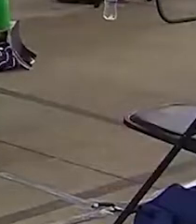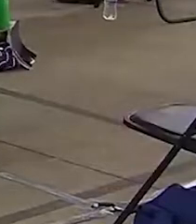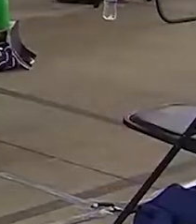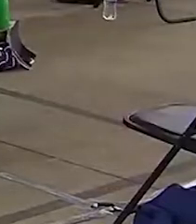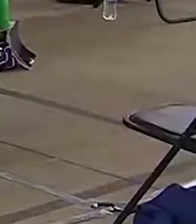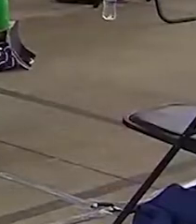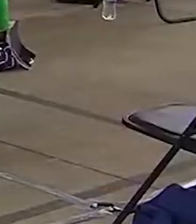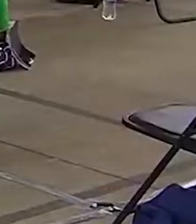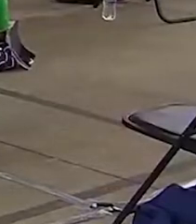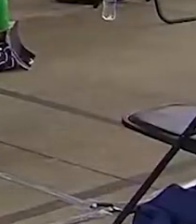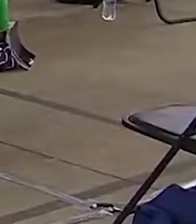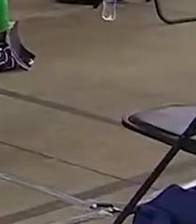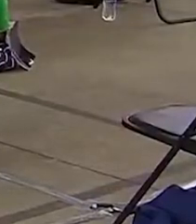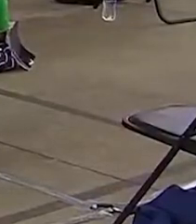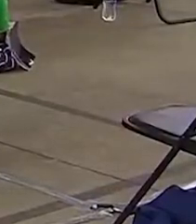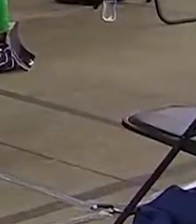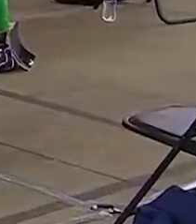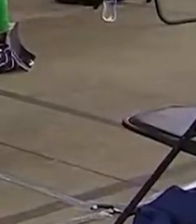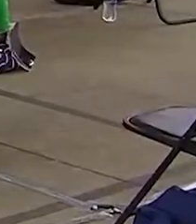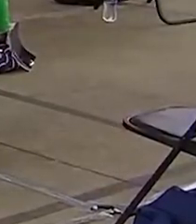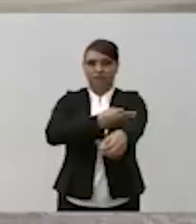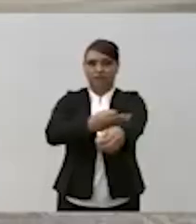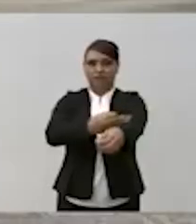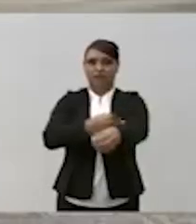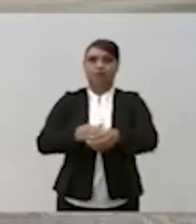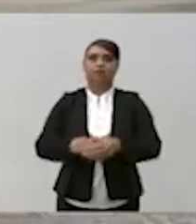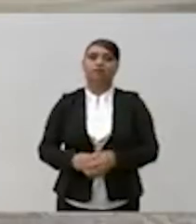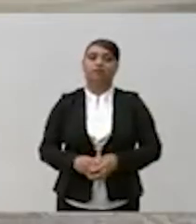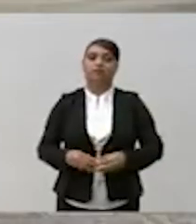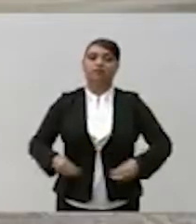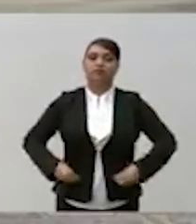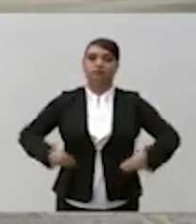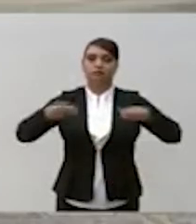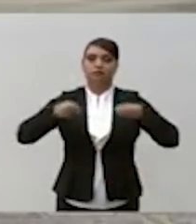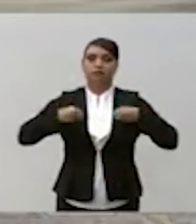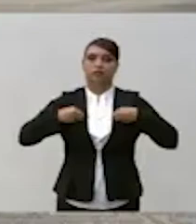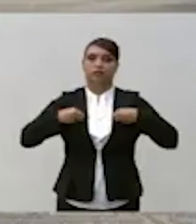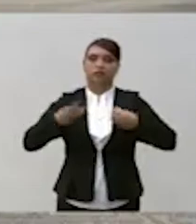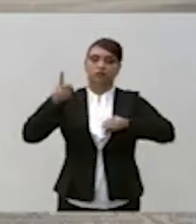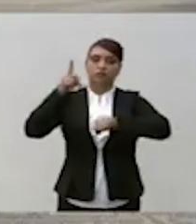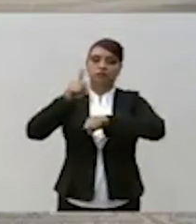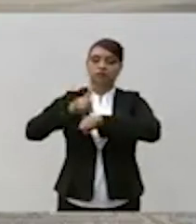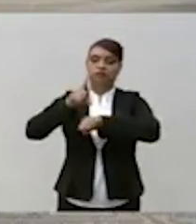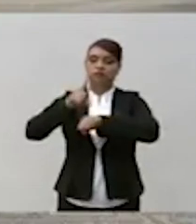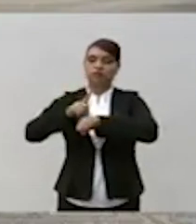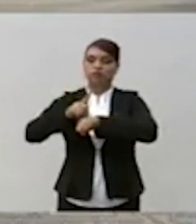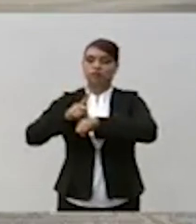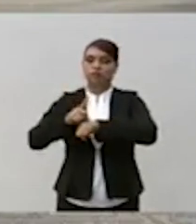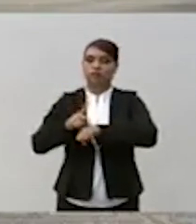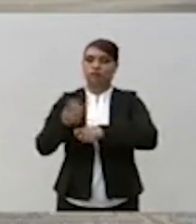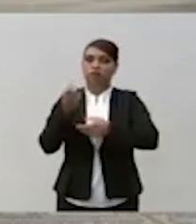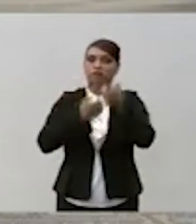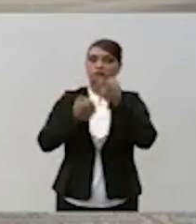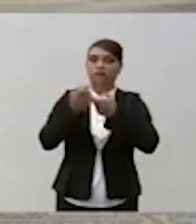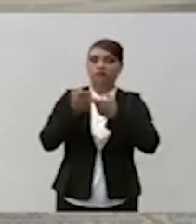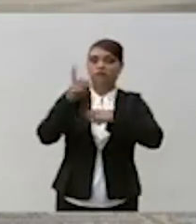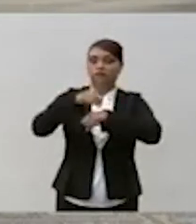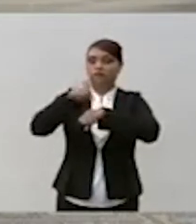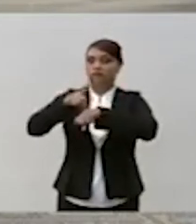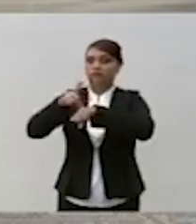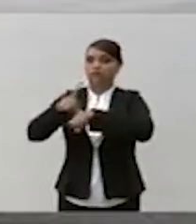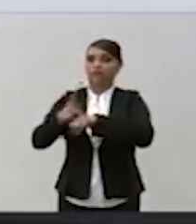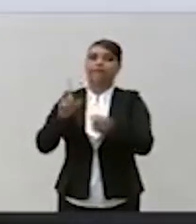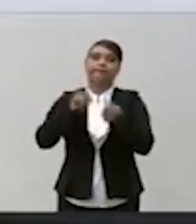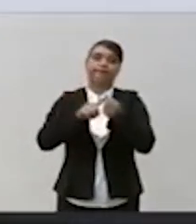acercó a silvano y se fue caminando por su lado horas después desde tampico y acompañado de otros ocho gobernadores que conforman un bloque de